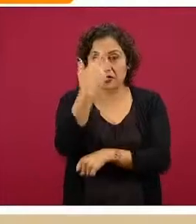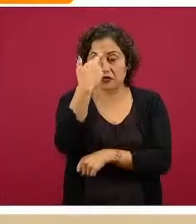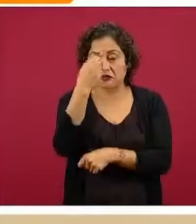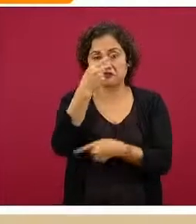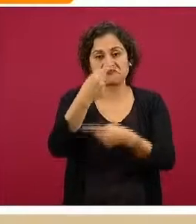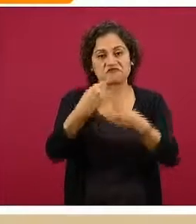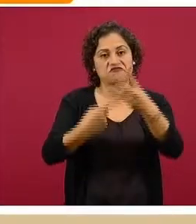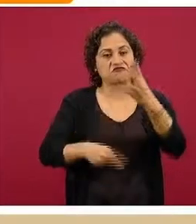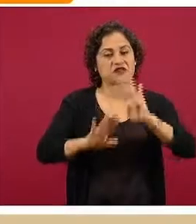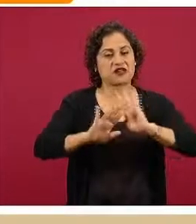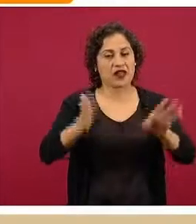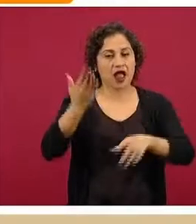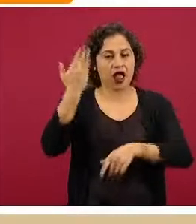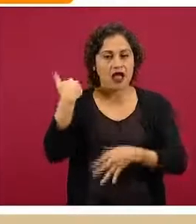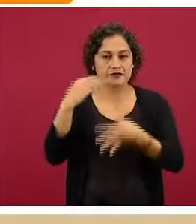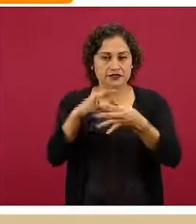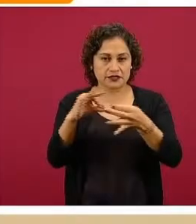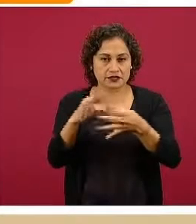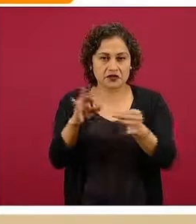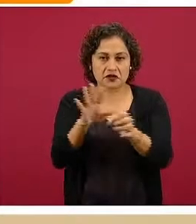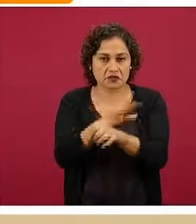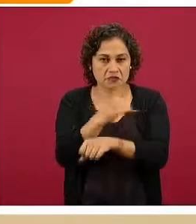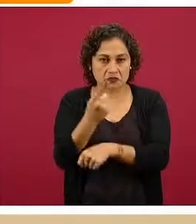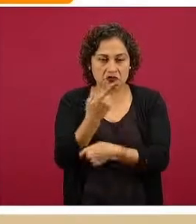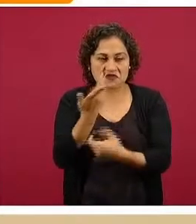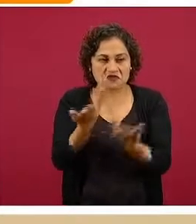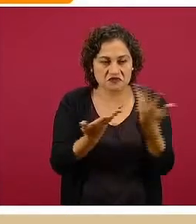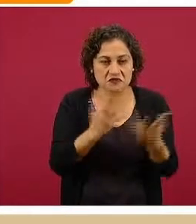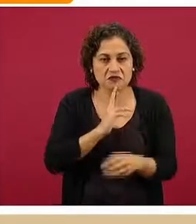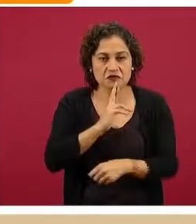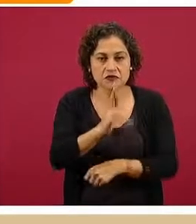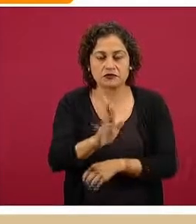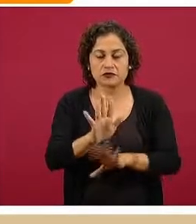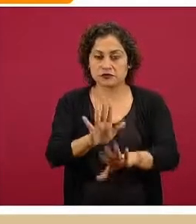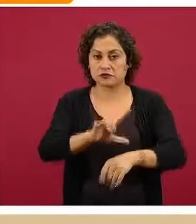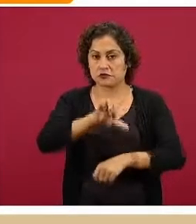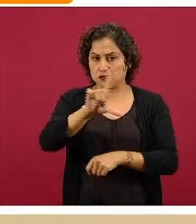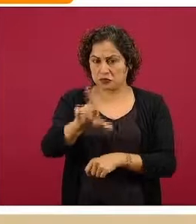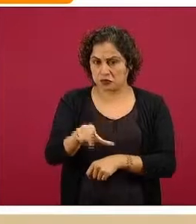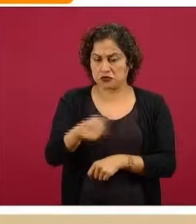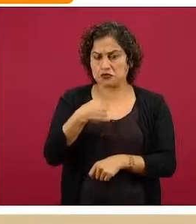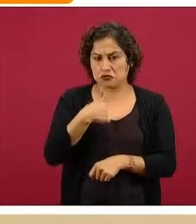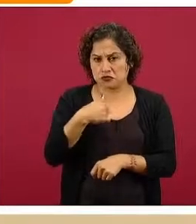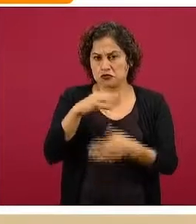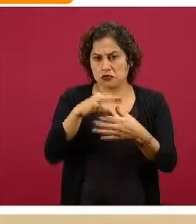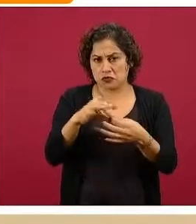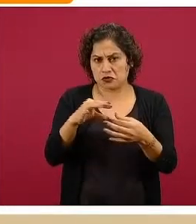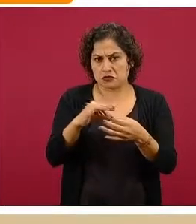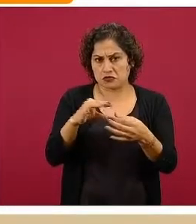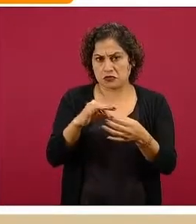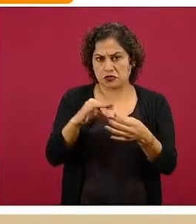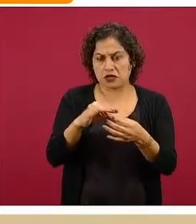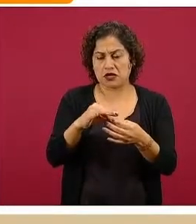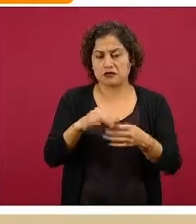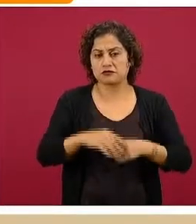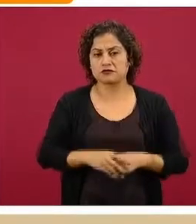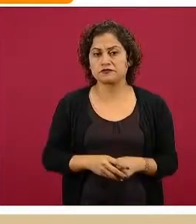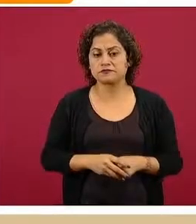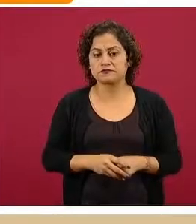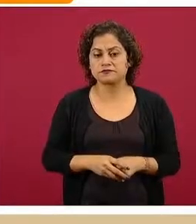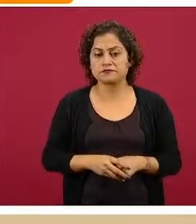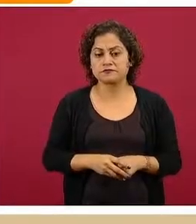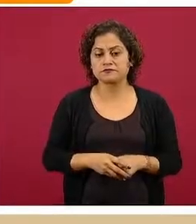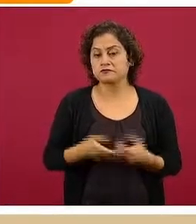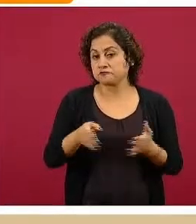ya también lo hemos explicado en diversas conferencias de prensa, que con gusto puedo mencionar de nuevo alguna de las